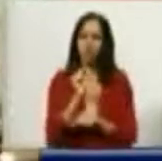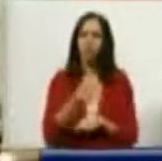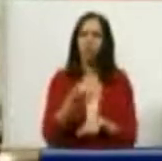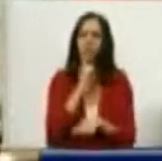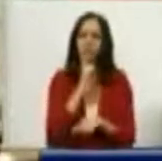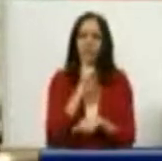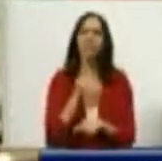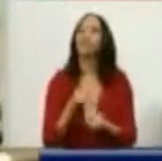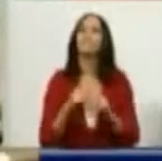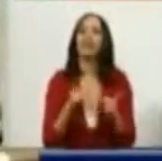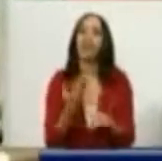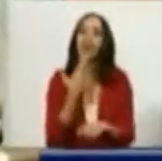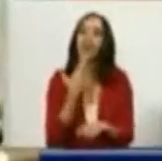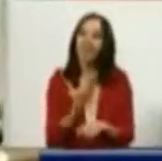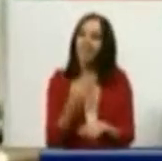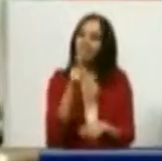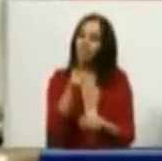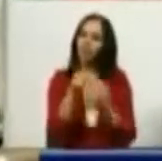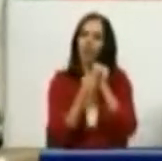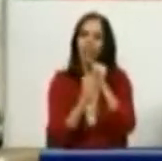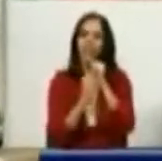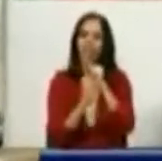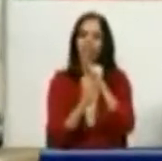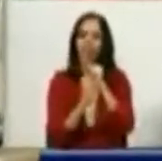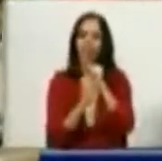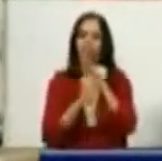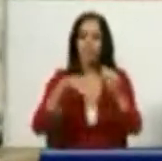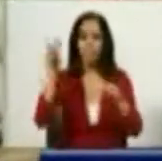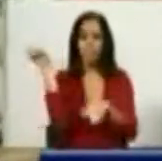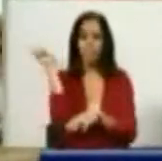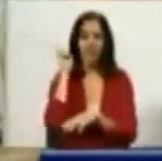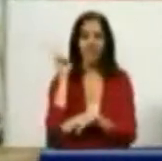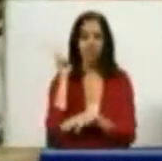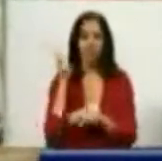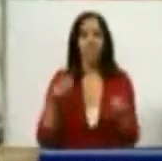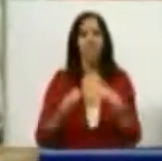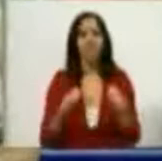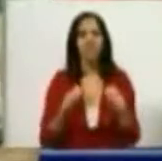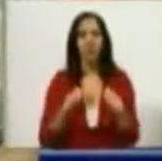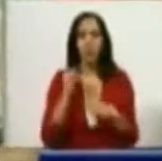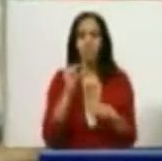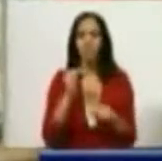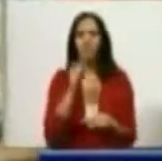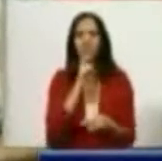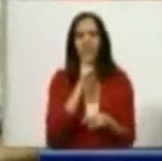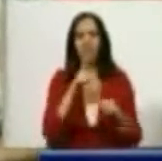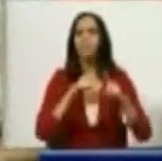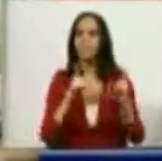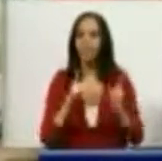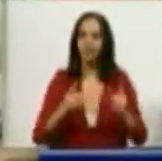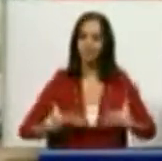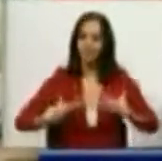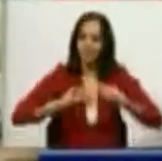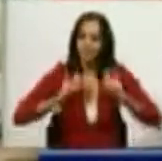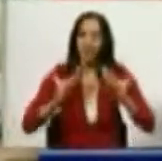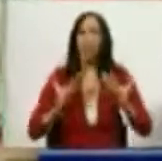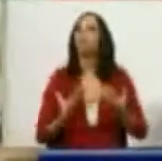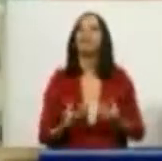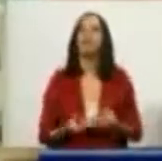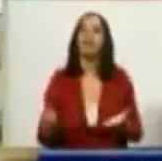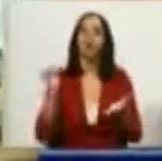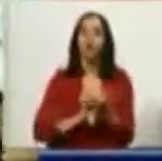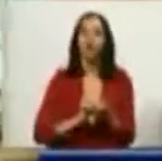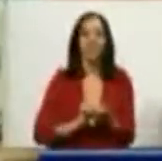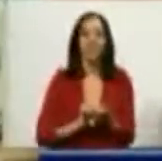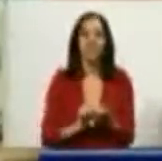gracias a tu liderazgo Venezuela vivió momentos difíciles pero lo recuperamos otra vez el timón el timón